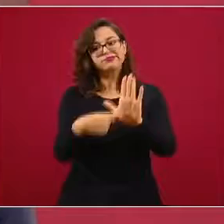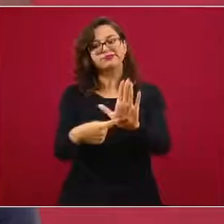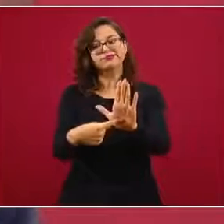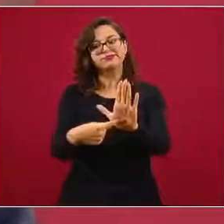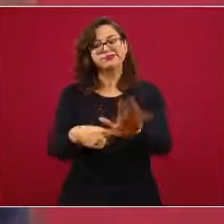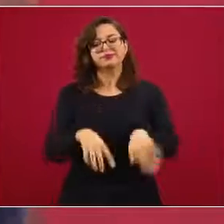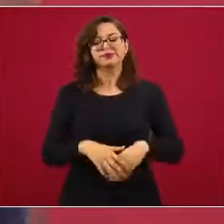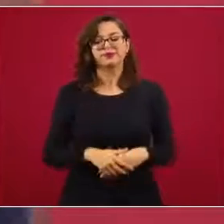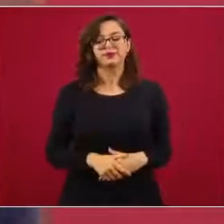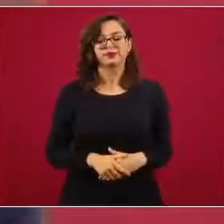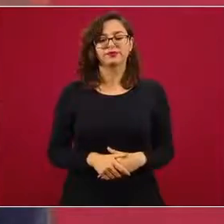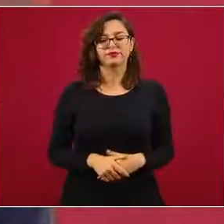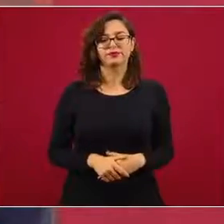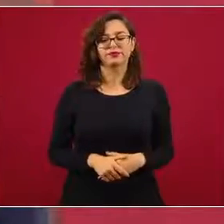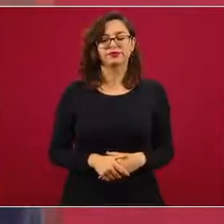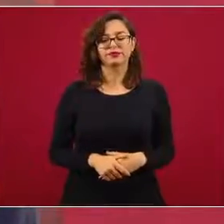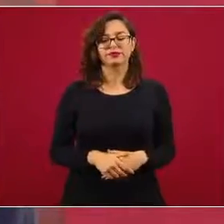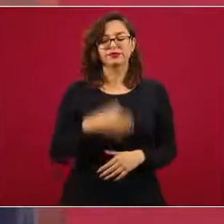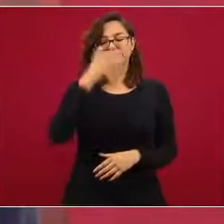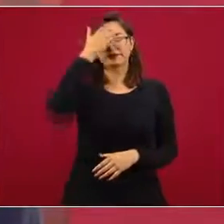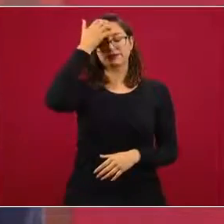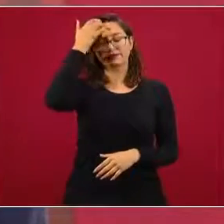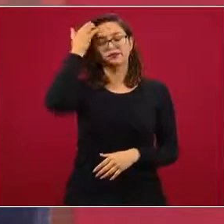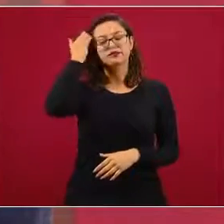Y de manera